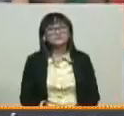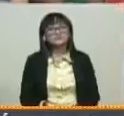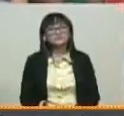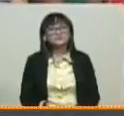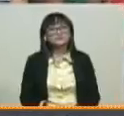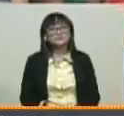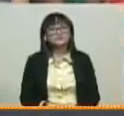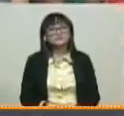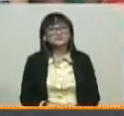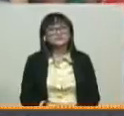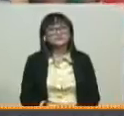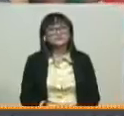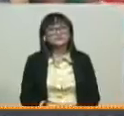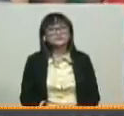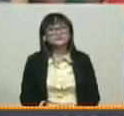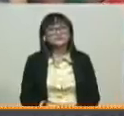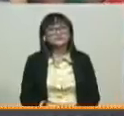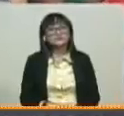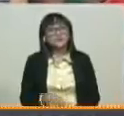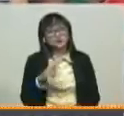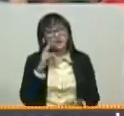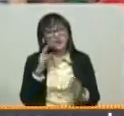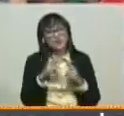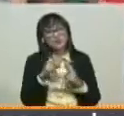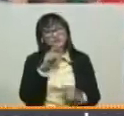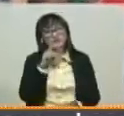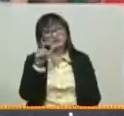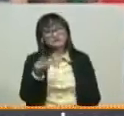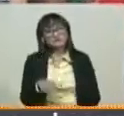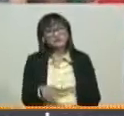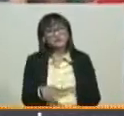El candidato de la oligarquía, ustedes lo conocen,